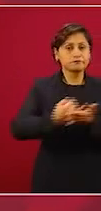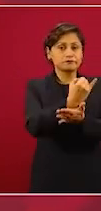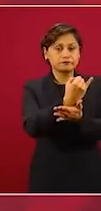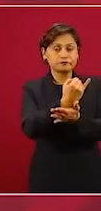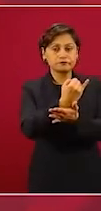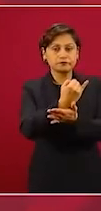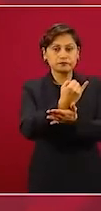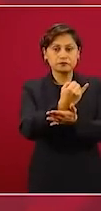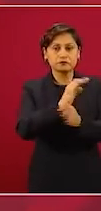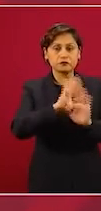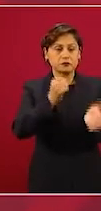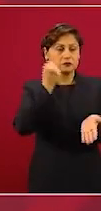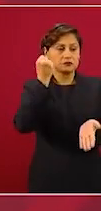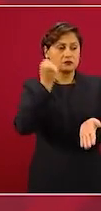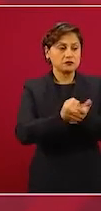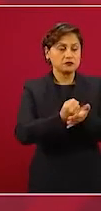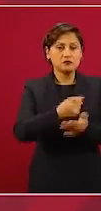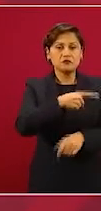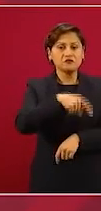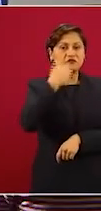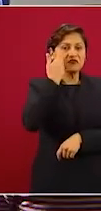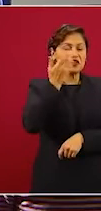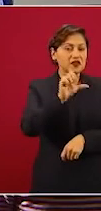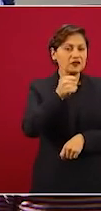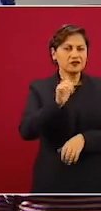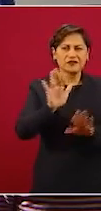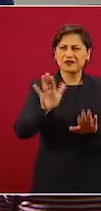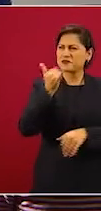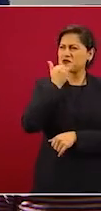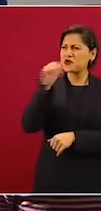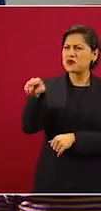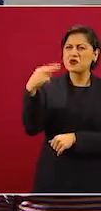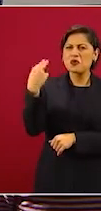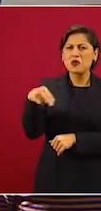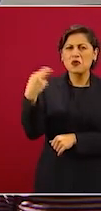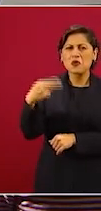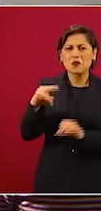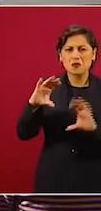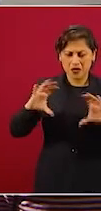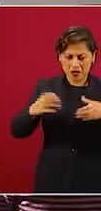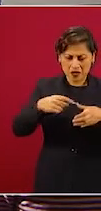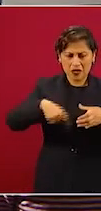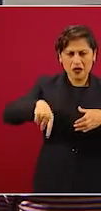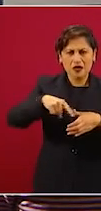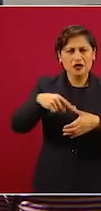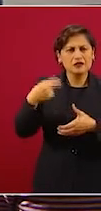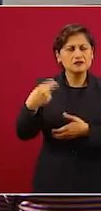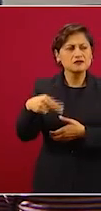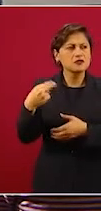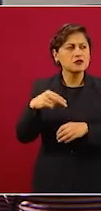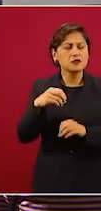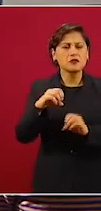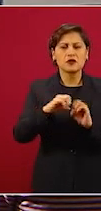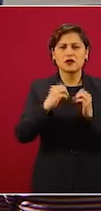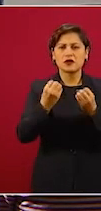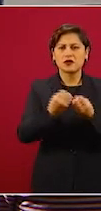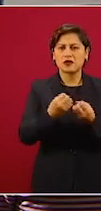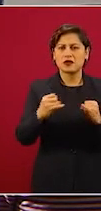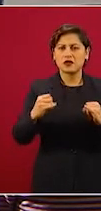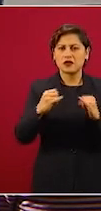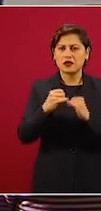otros como se llama ese organismo pero cómo esas son las